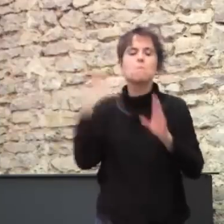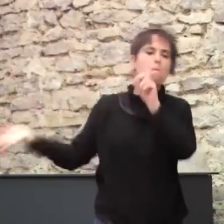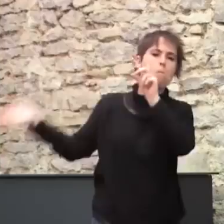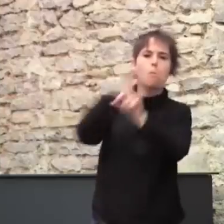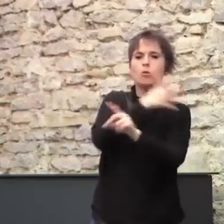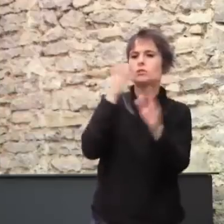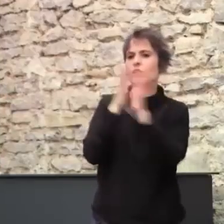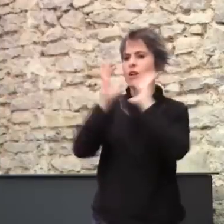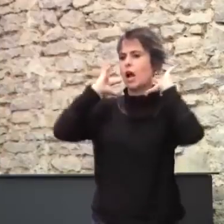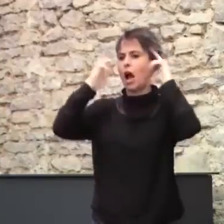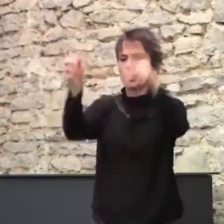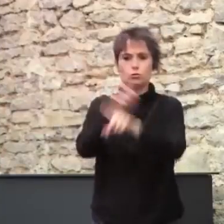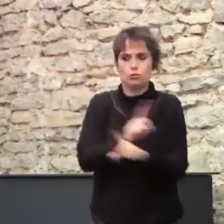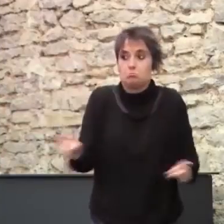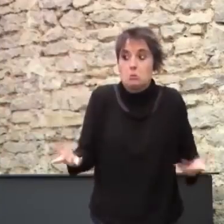agresión.